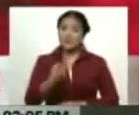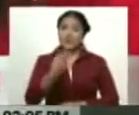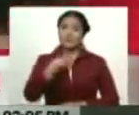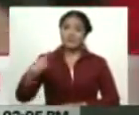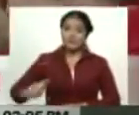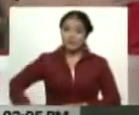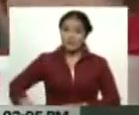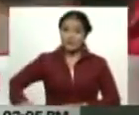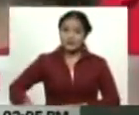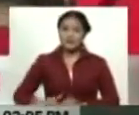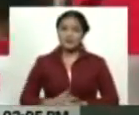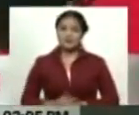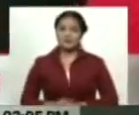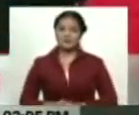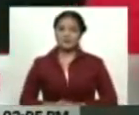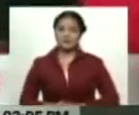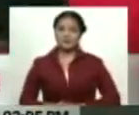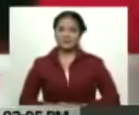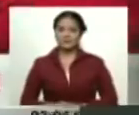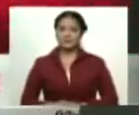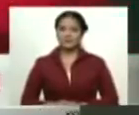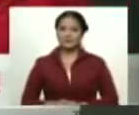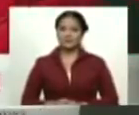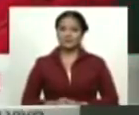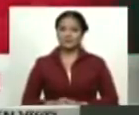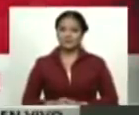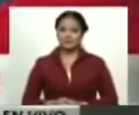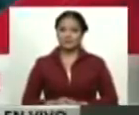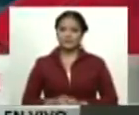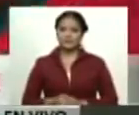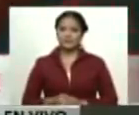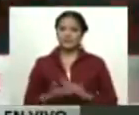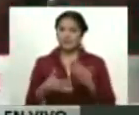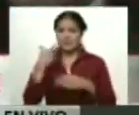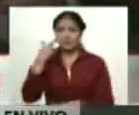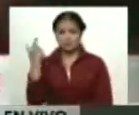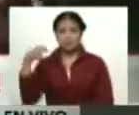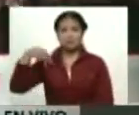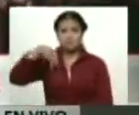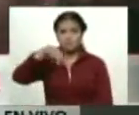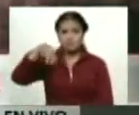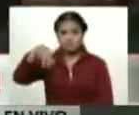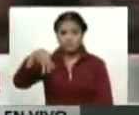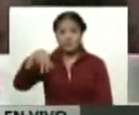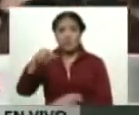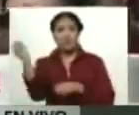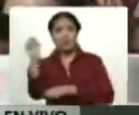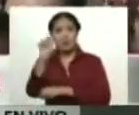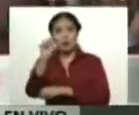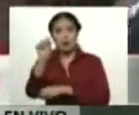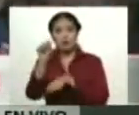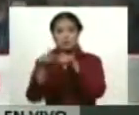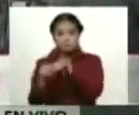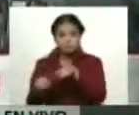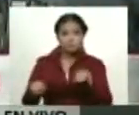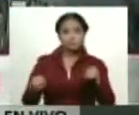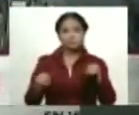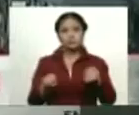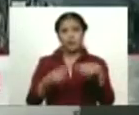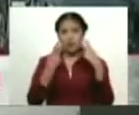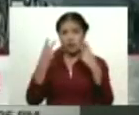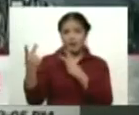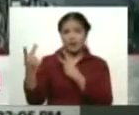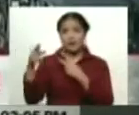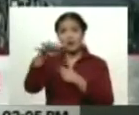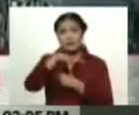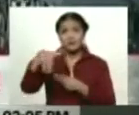mandatario nacional, quien ha avanzado algunos metros ya desde que descendió del vehículo en este populoso sector,